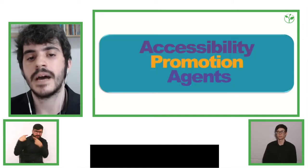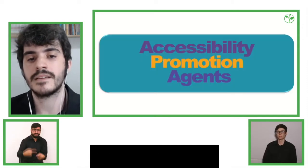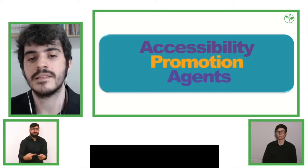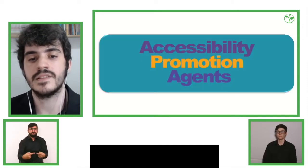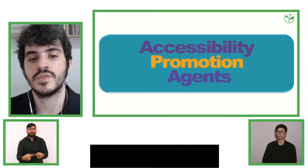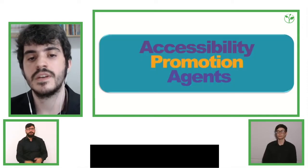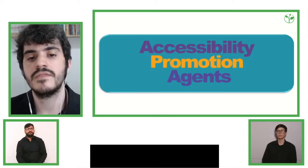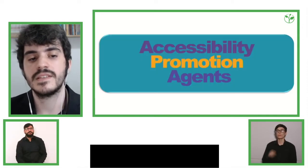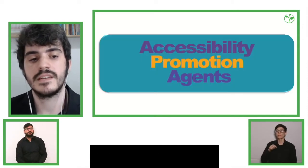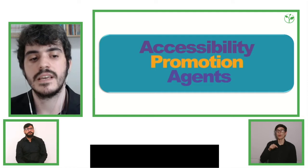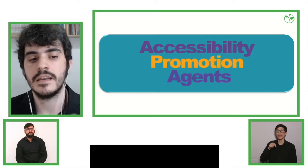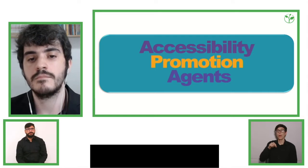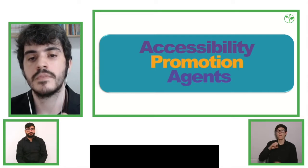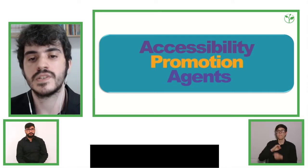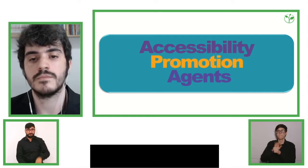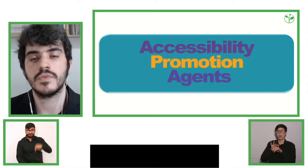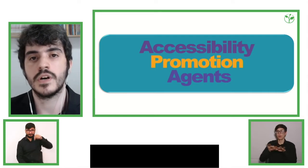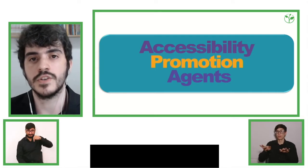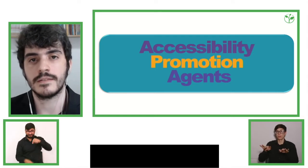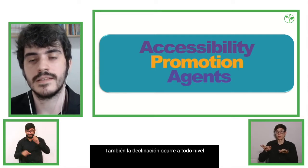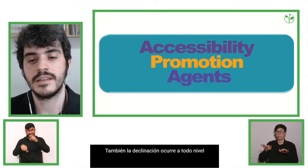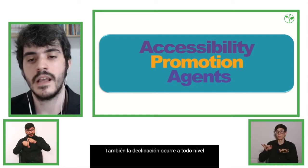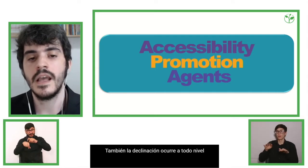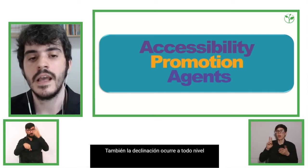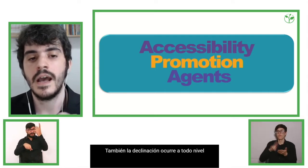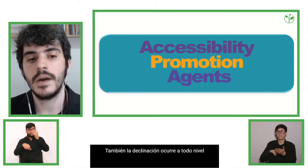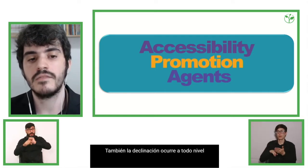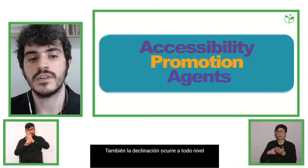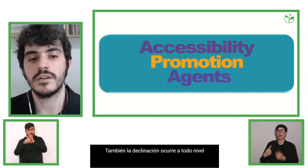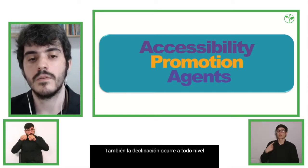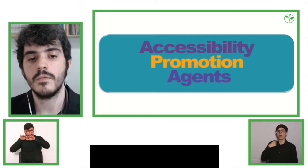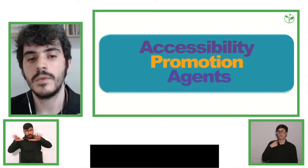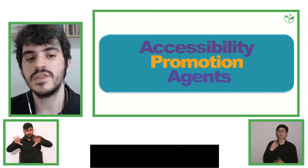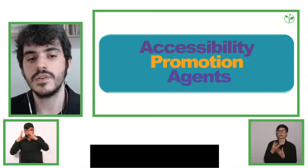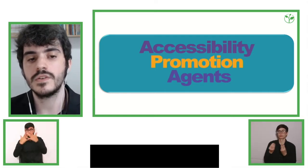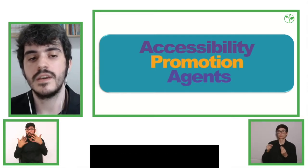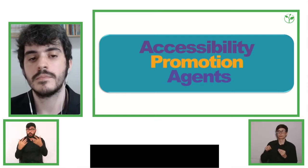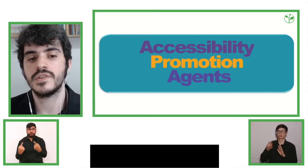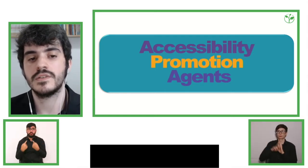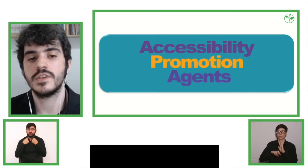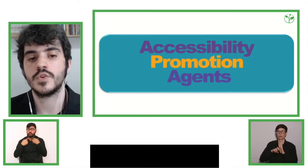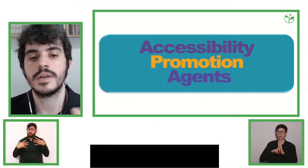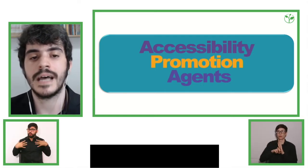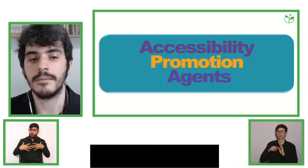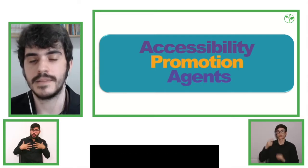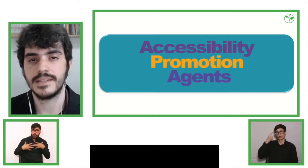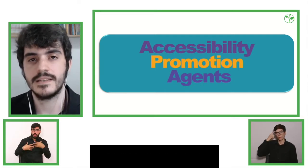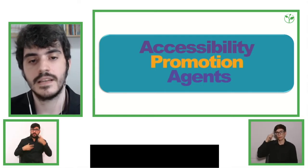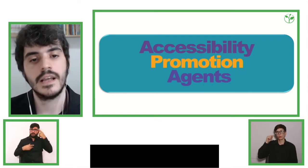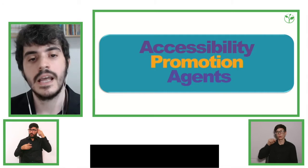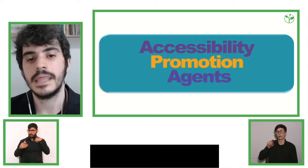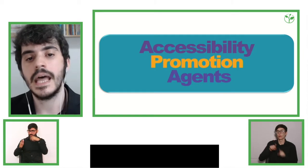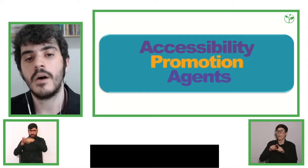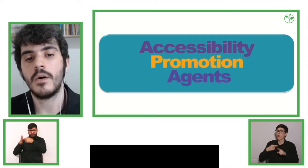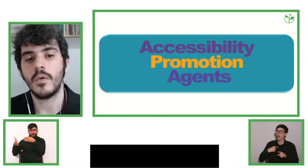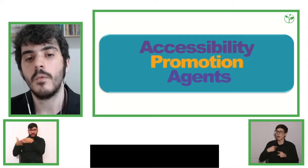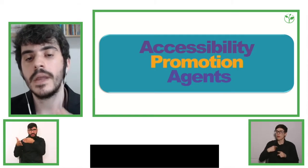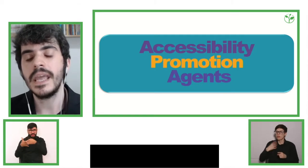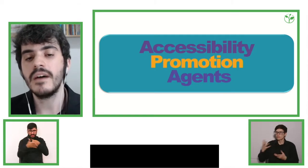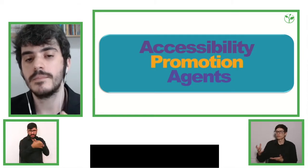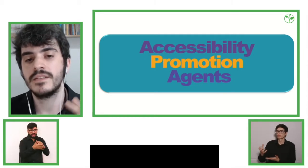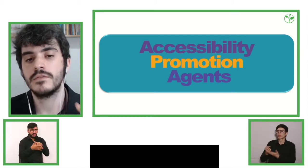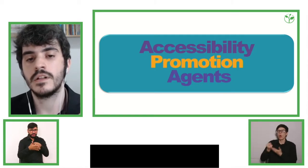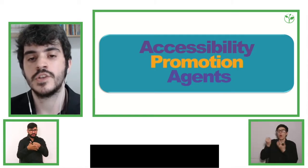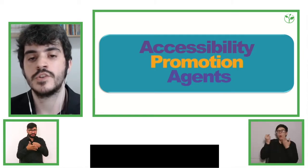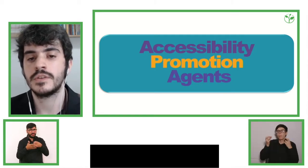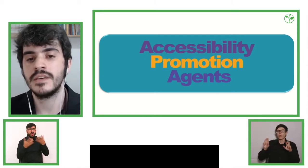La pandemia ha impactado mucho a este proyecto. Sin embargo, tomamos la oportunidad para adaptarnos.